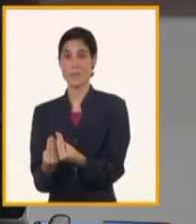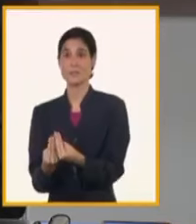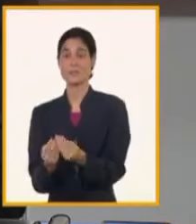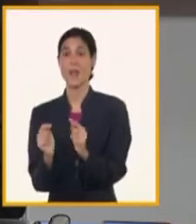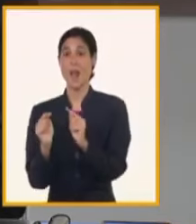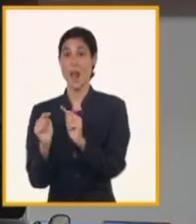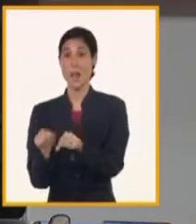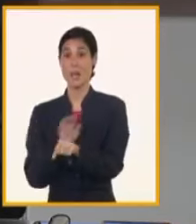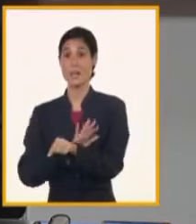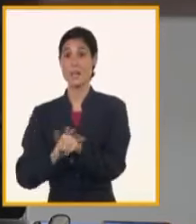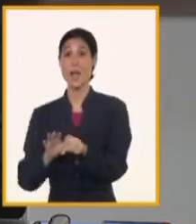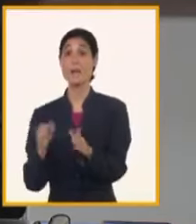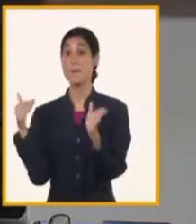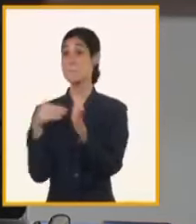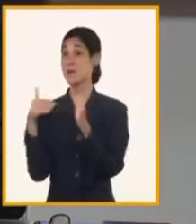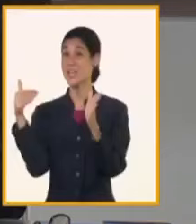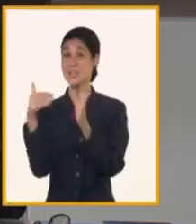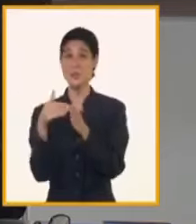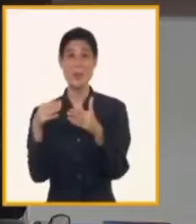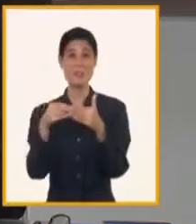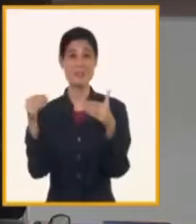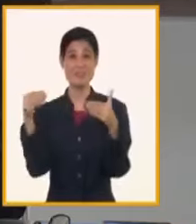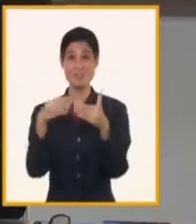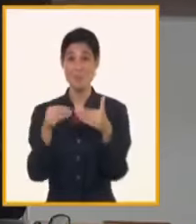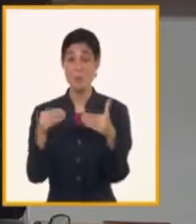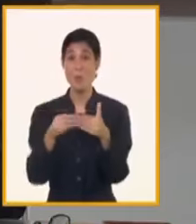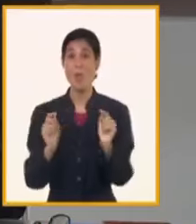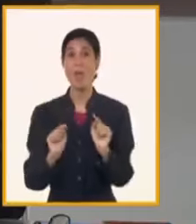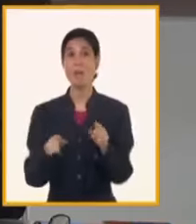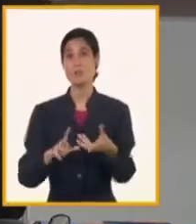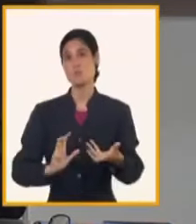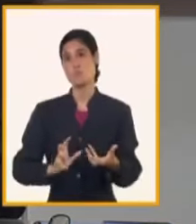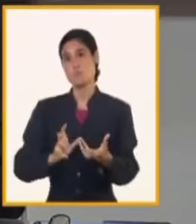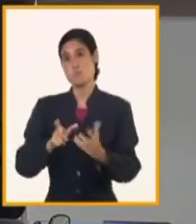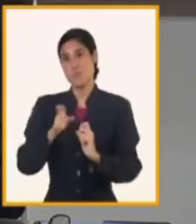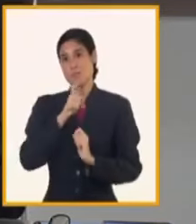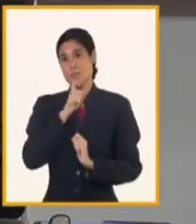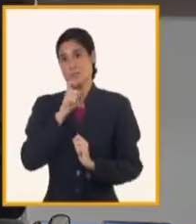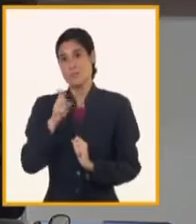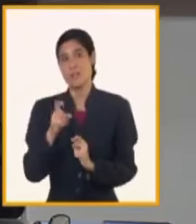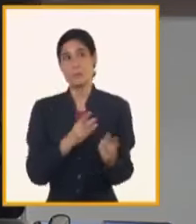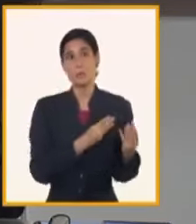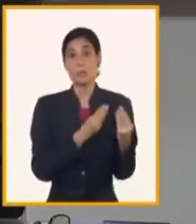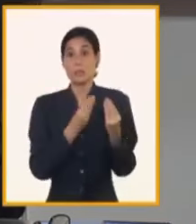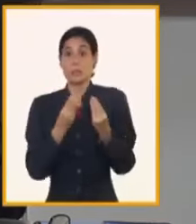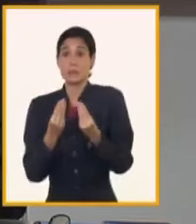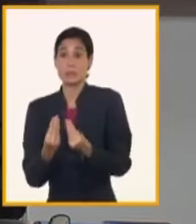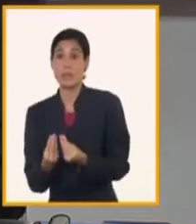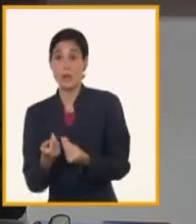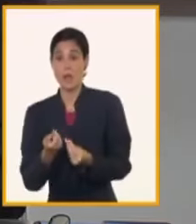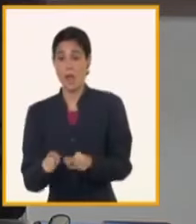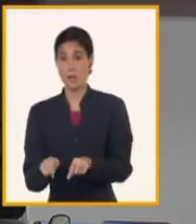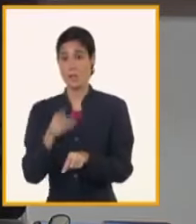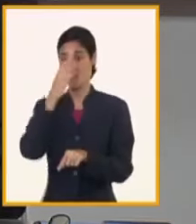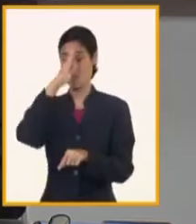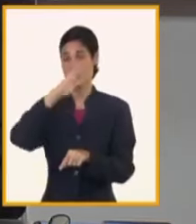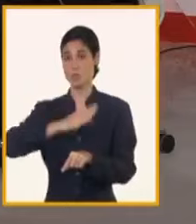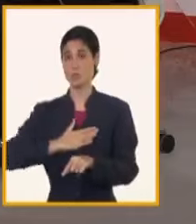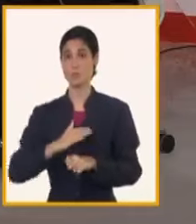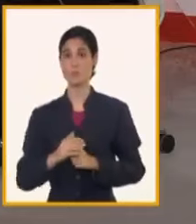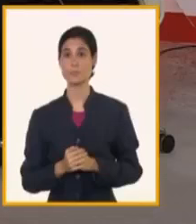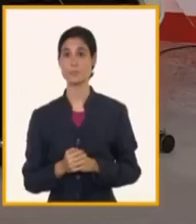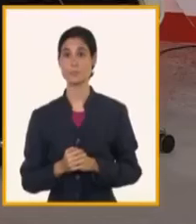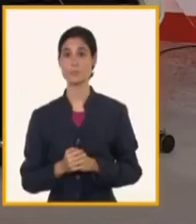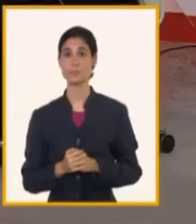de millones de dólares es decir y se pasa mucho trabajo se pasa mucho trabajo para adquirir eso cuando hablamos de la falta de